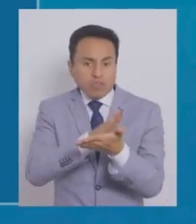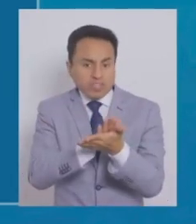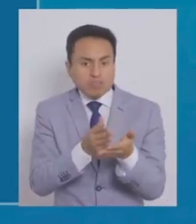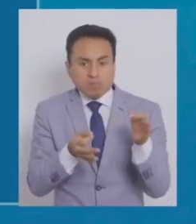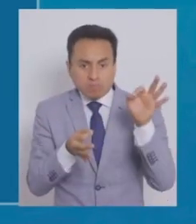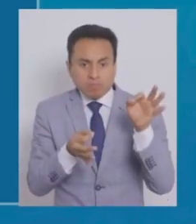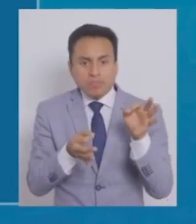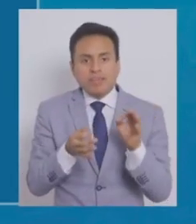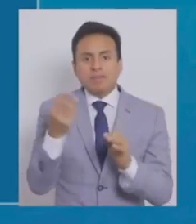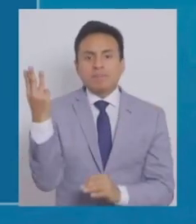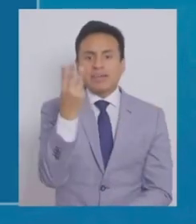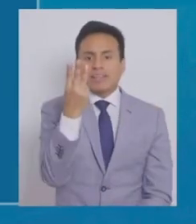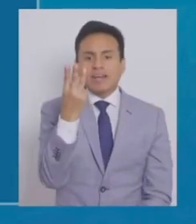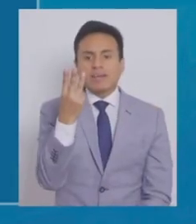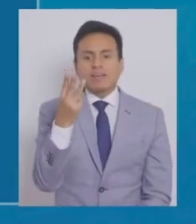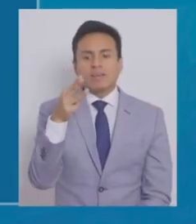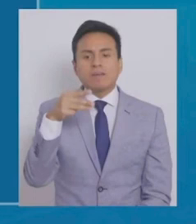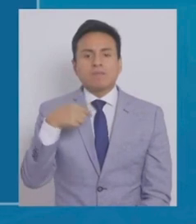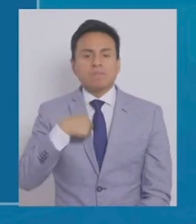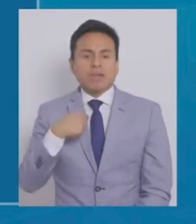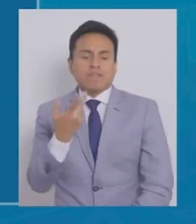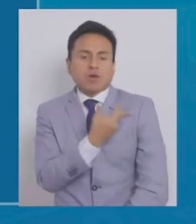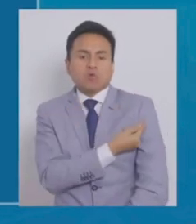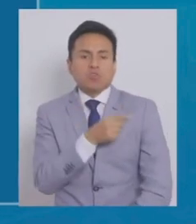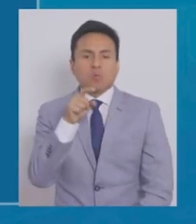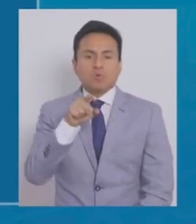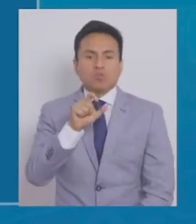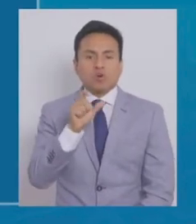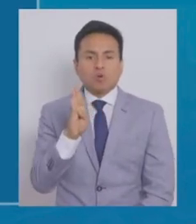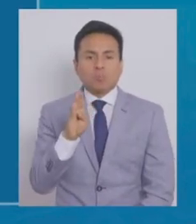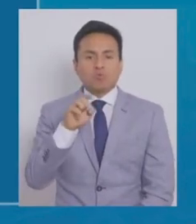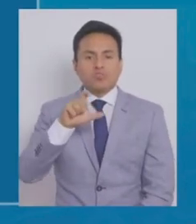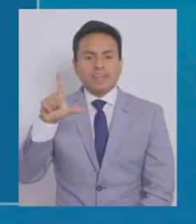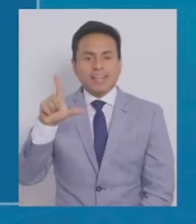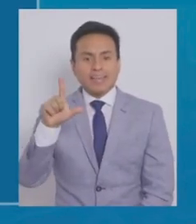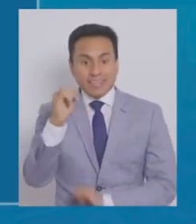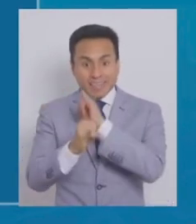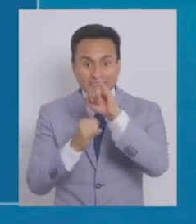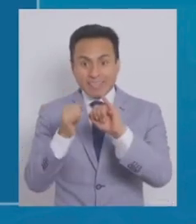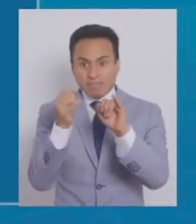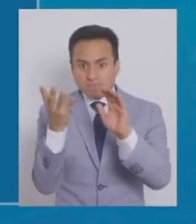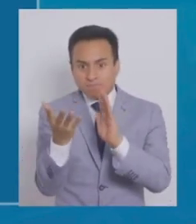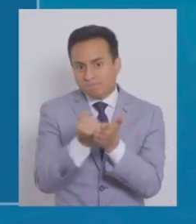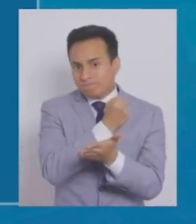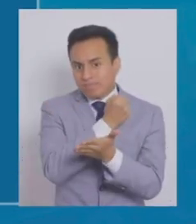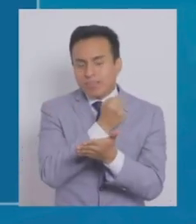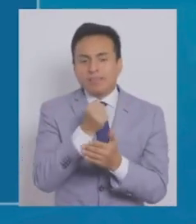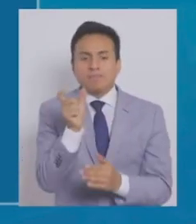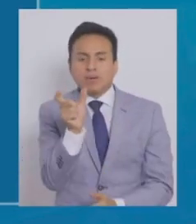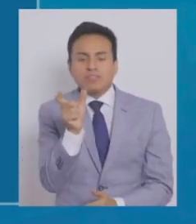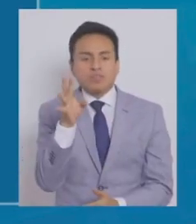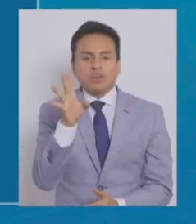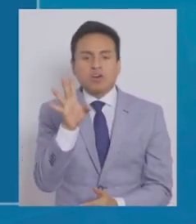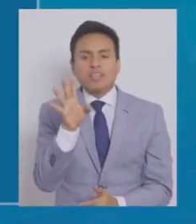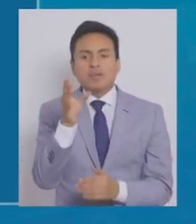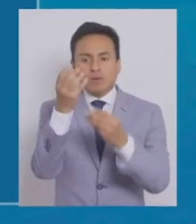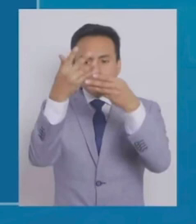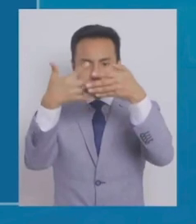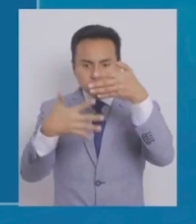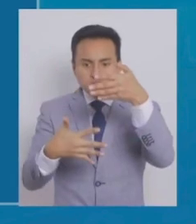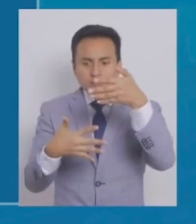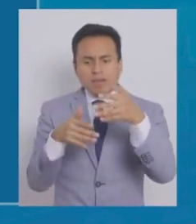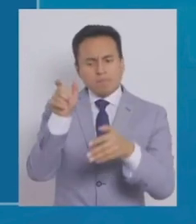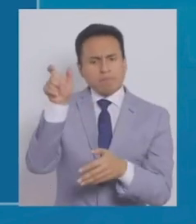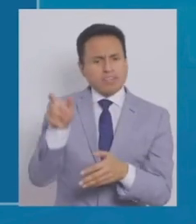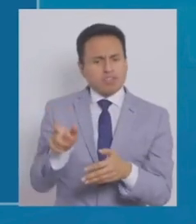podrá obtener en la página de me vacuno punto gov punto cl es un pase único al ser escaneado a roja así que una